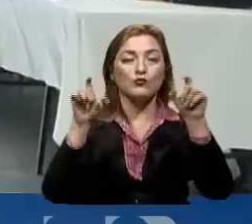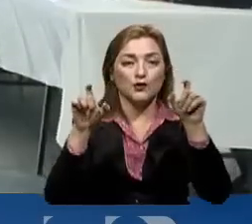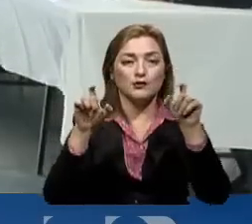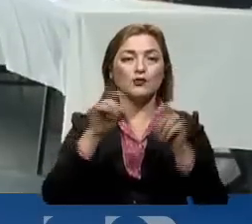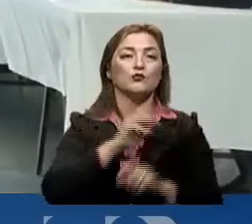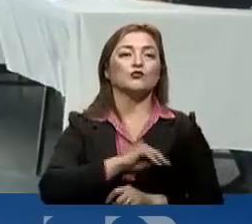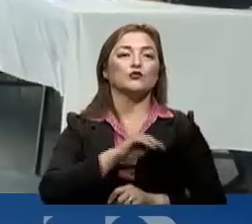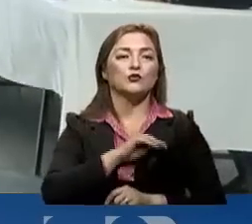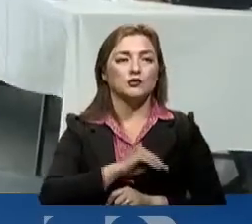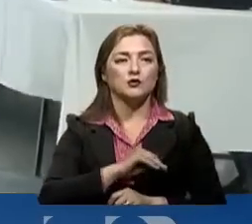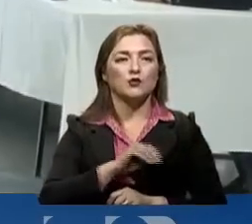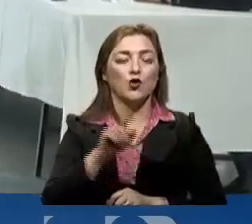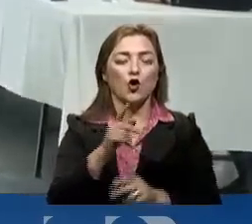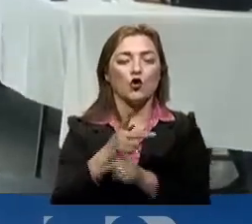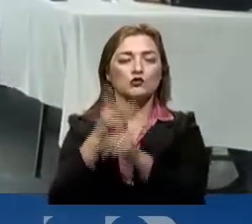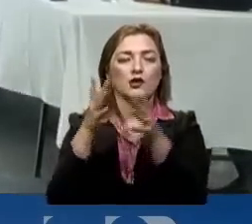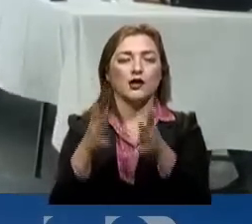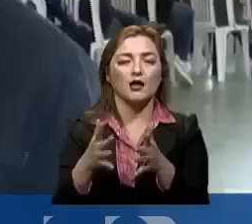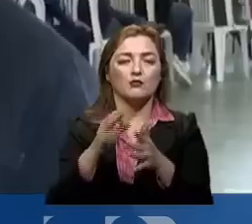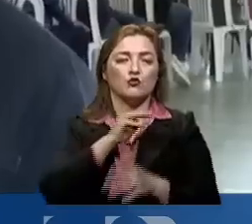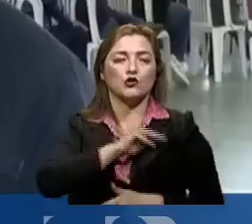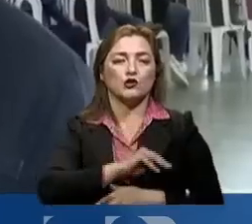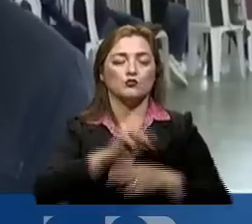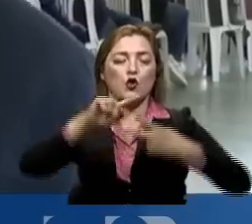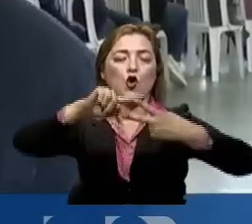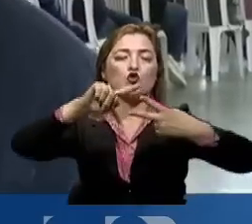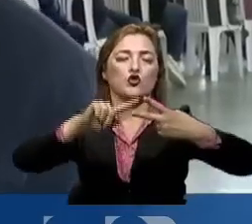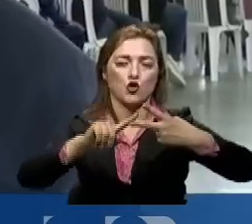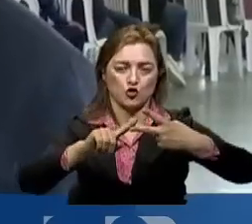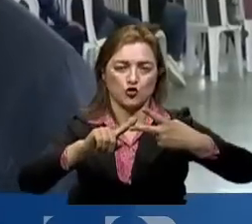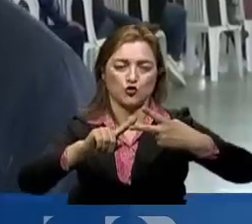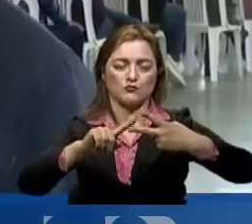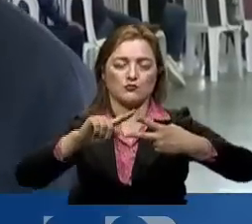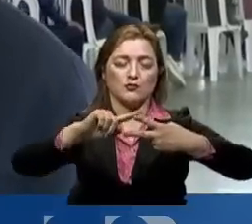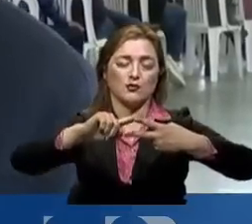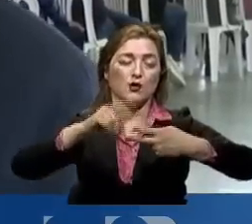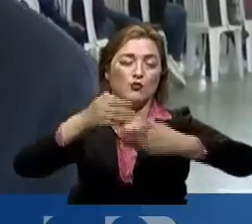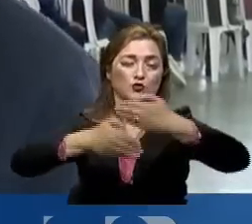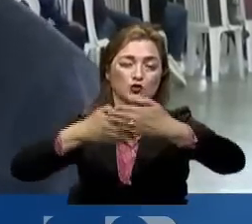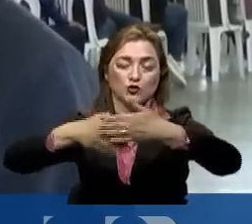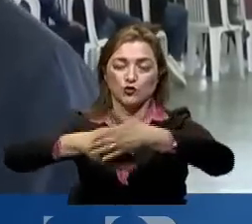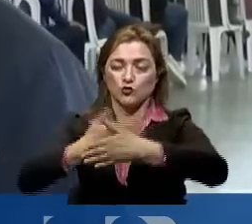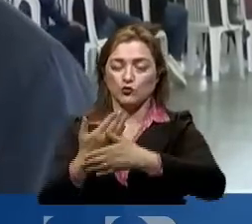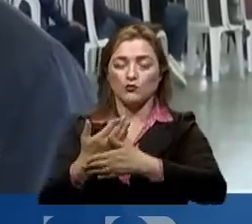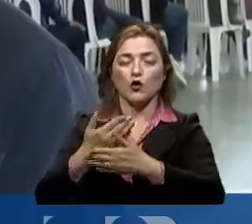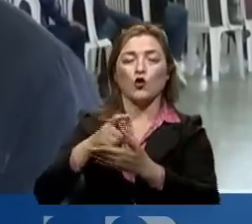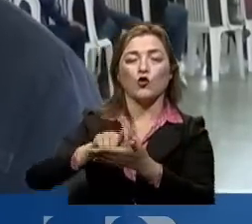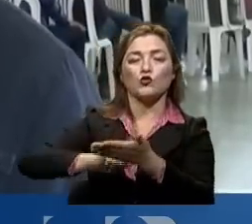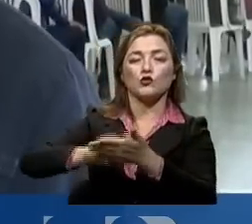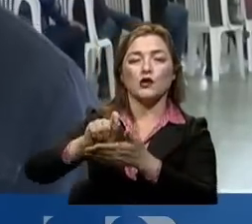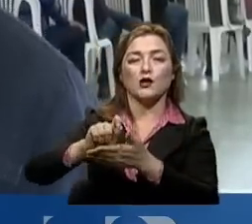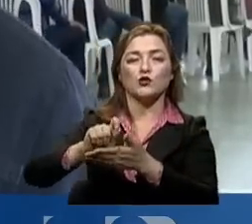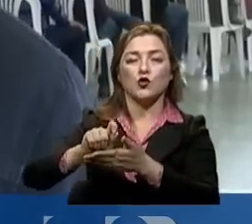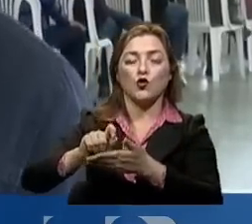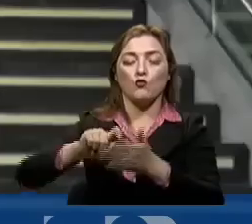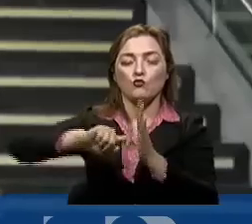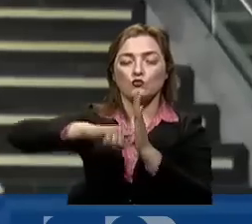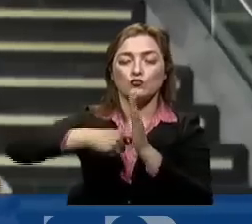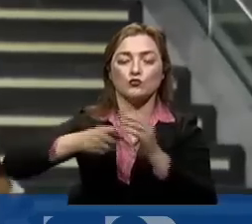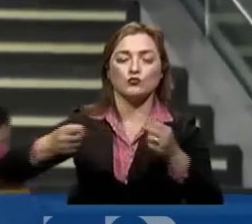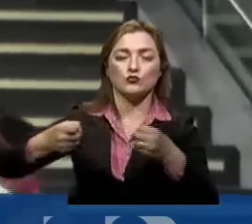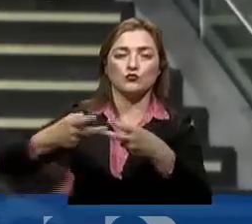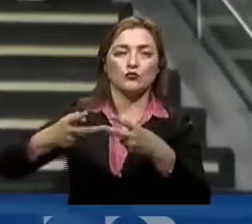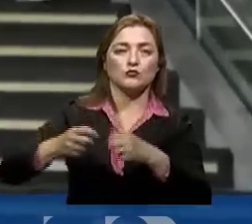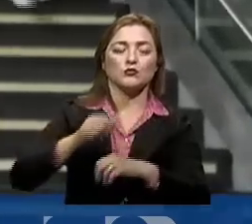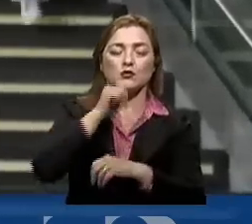el municipio de la capital tiene dos opciones. Ya hay un proceso para contratar la nueva póliza, pero evidentemente